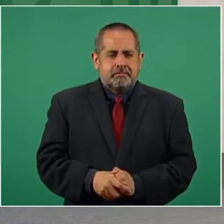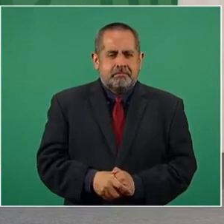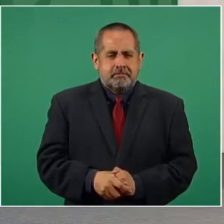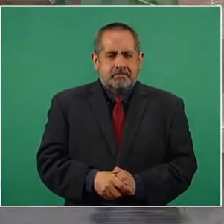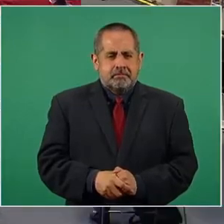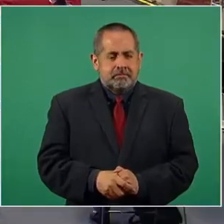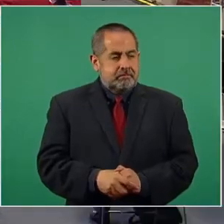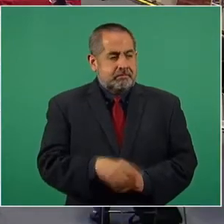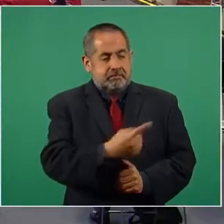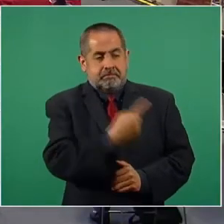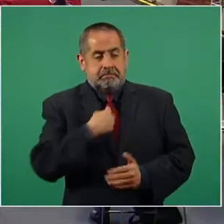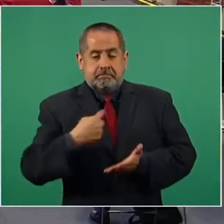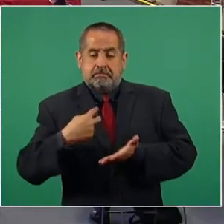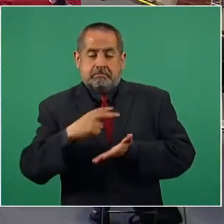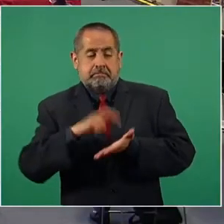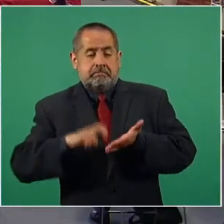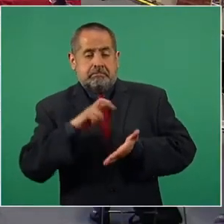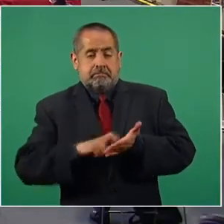corrigiéndonos la plana.